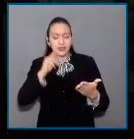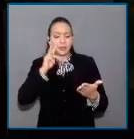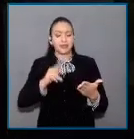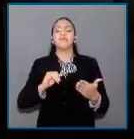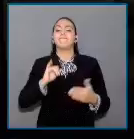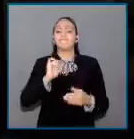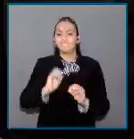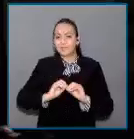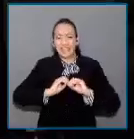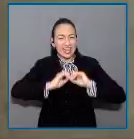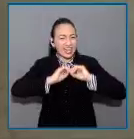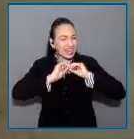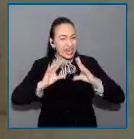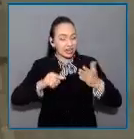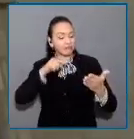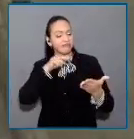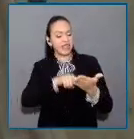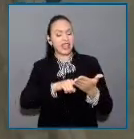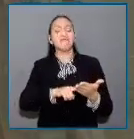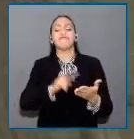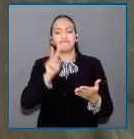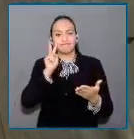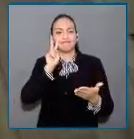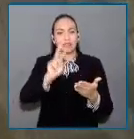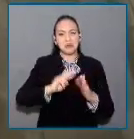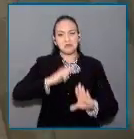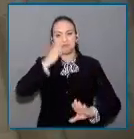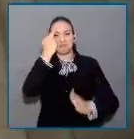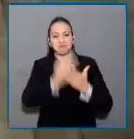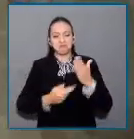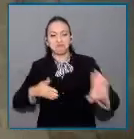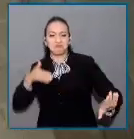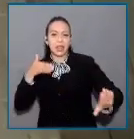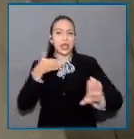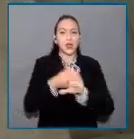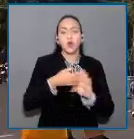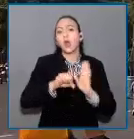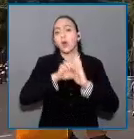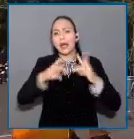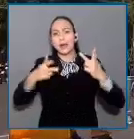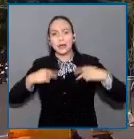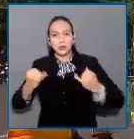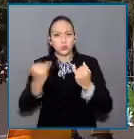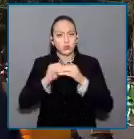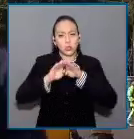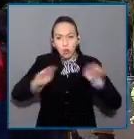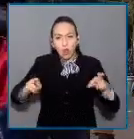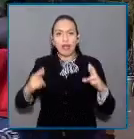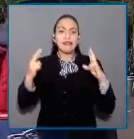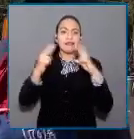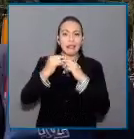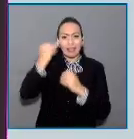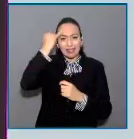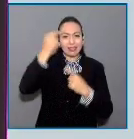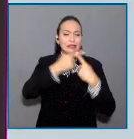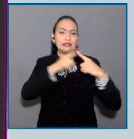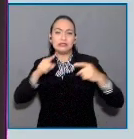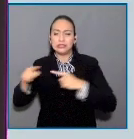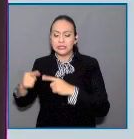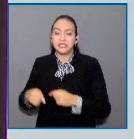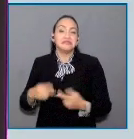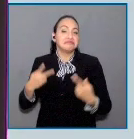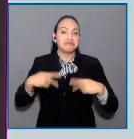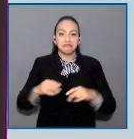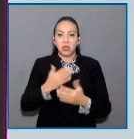se hace valer una vulneración a la forma republicana, democrática, representativa, laica y federal del Estado mexicano. Entre los temas más relevantes de